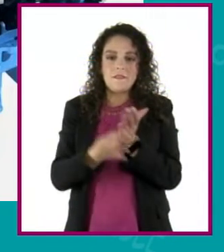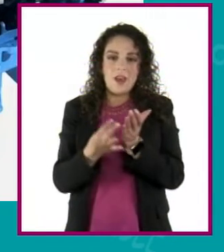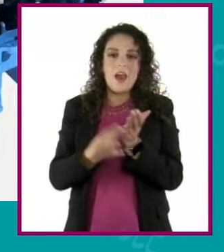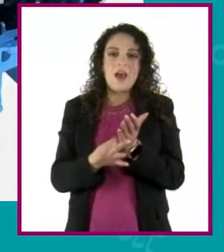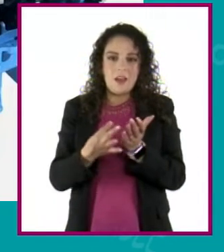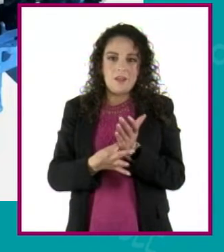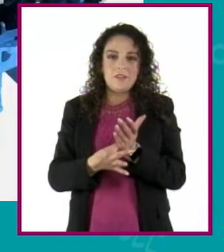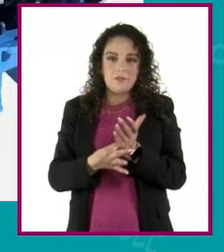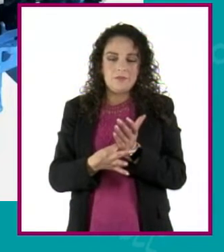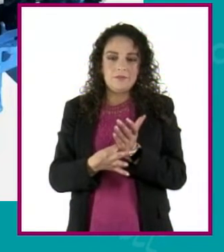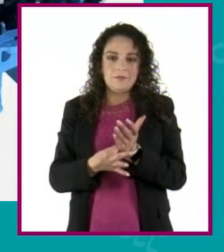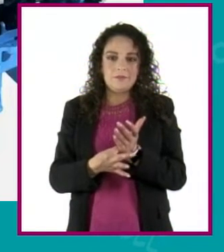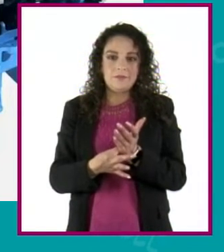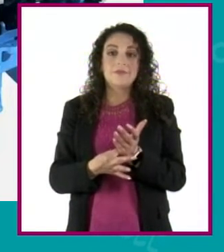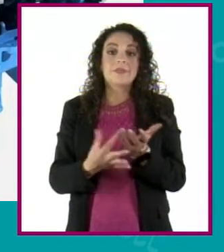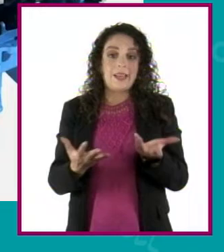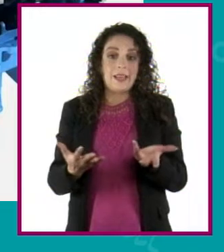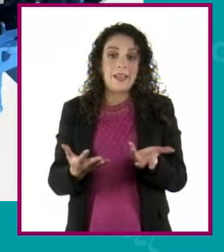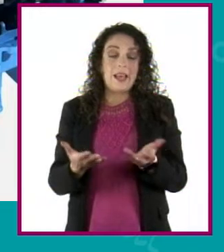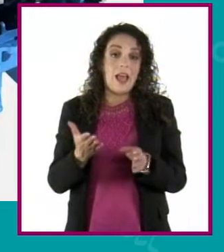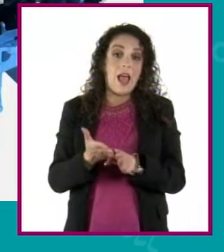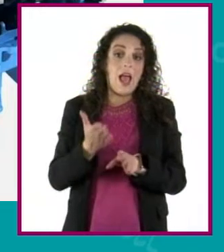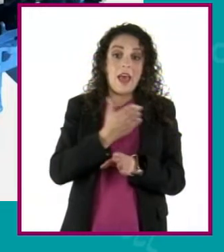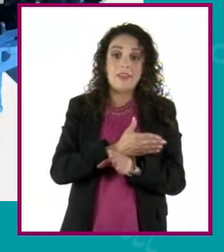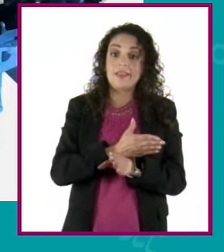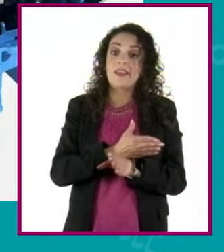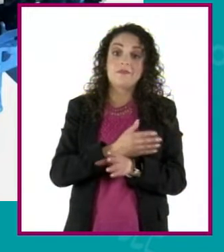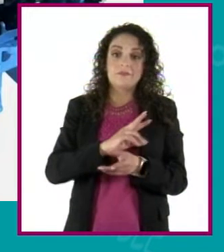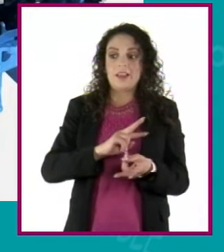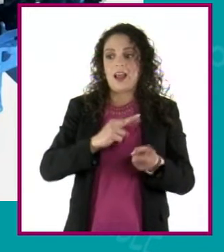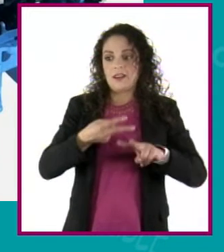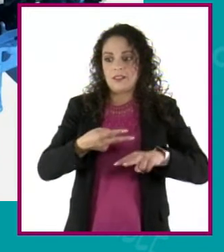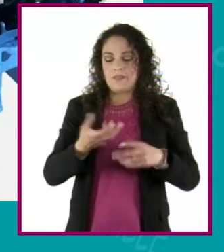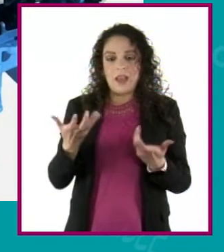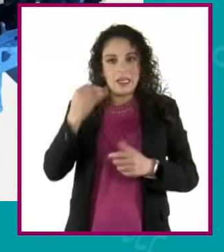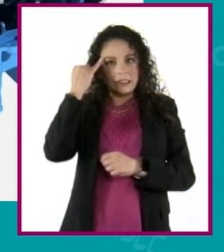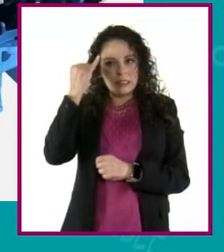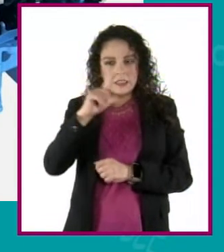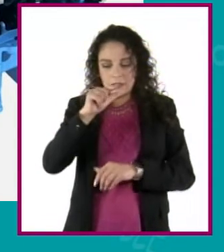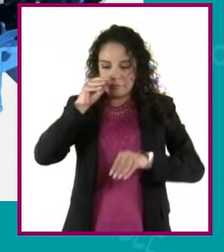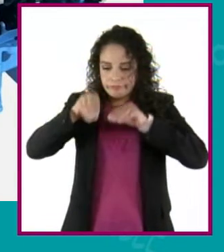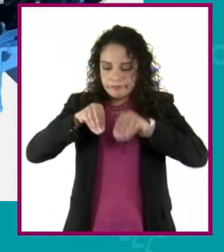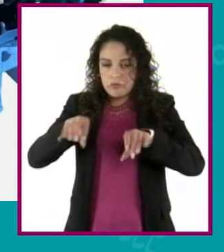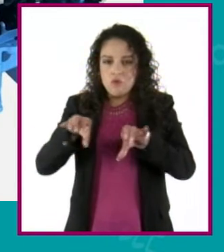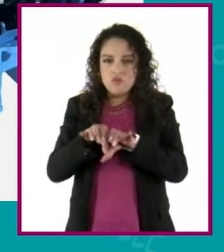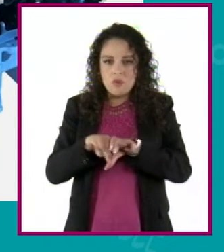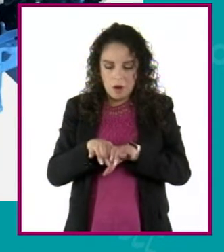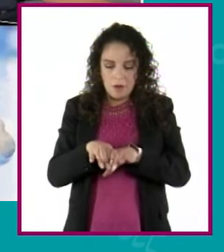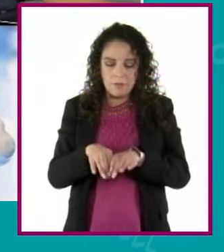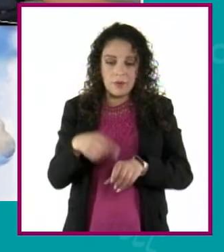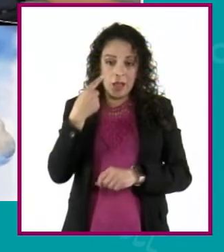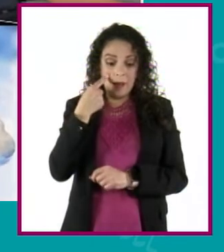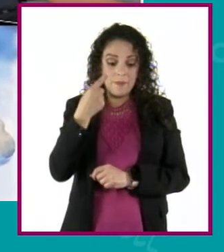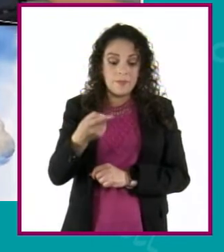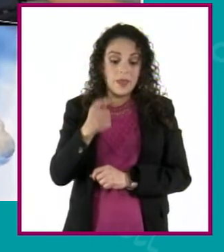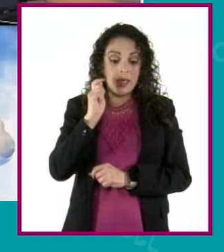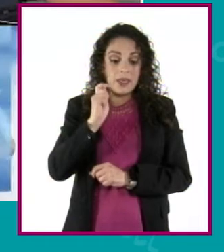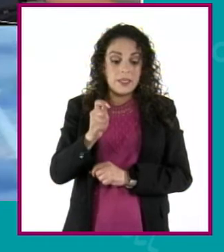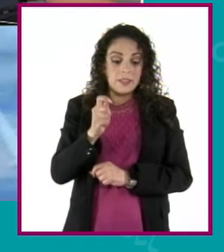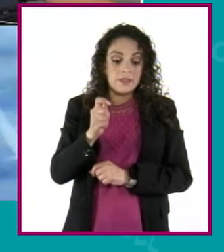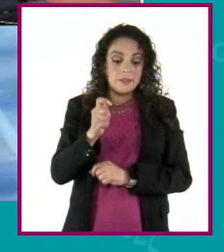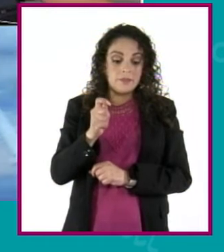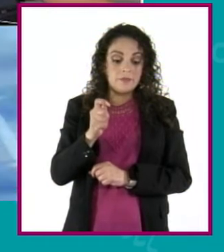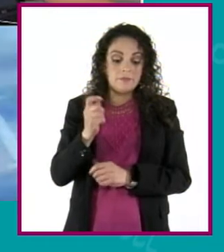Entonces esto nos permite unos pasos previos para poderlos desarrollar. Aquí, por ejemplo, podemos ver una escala de lo que se ha